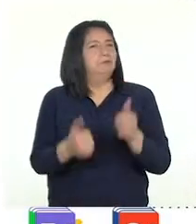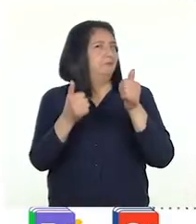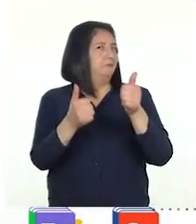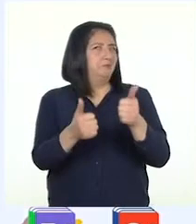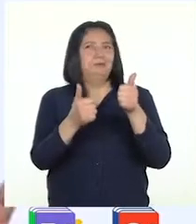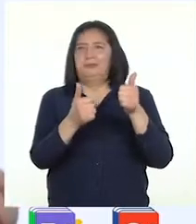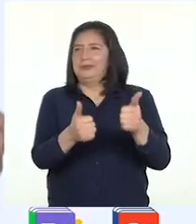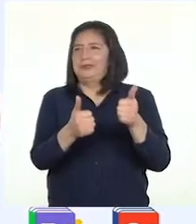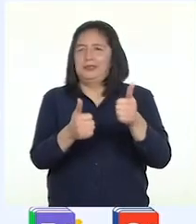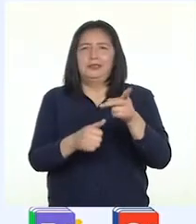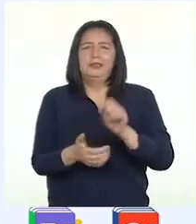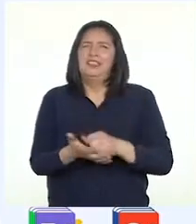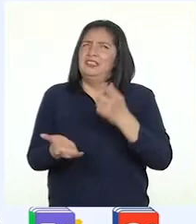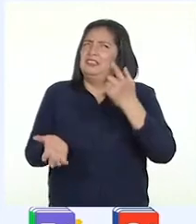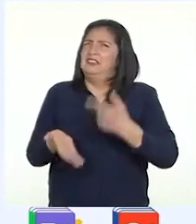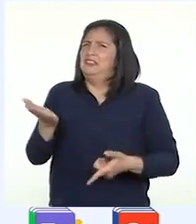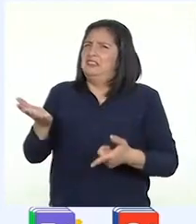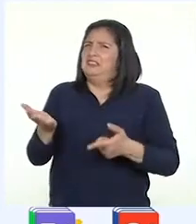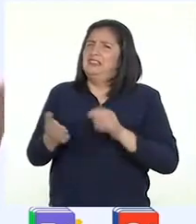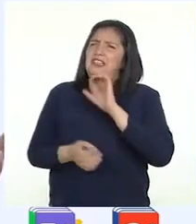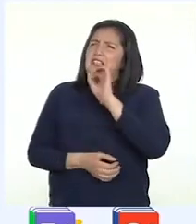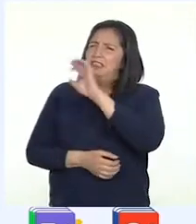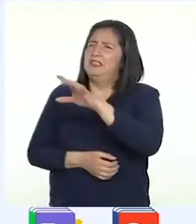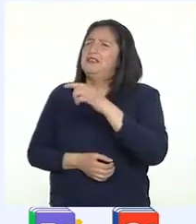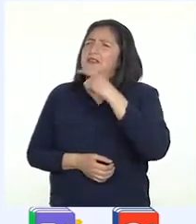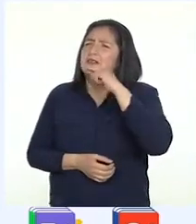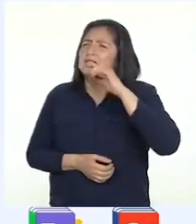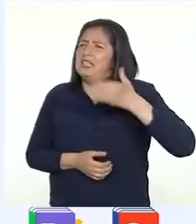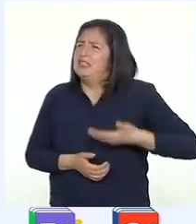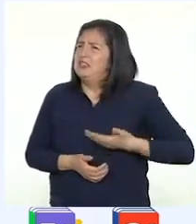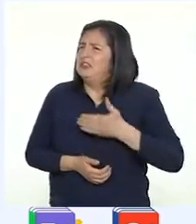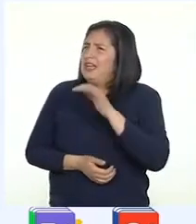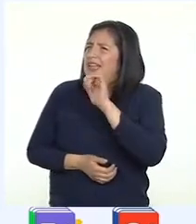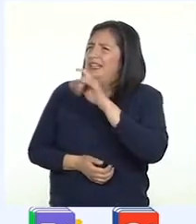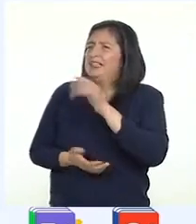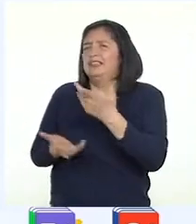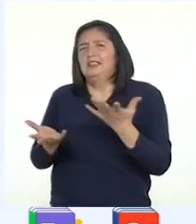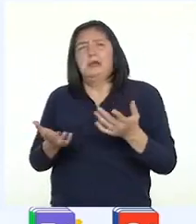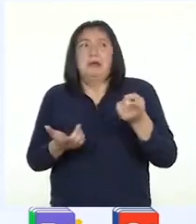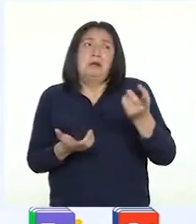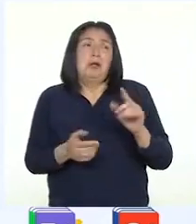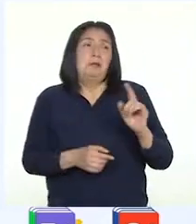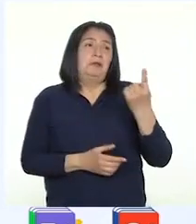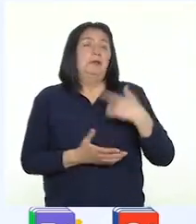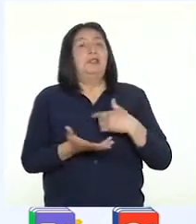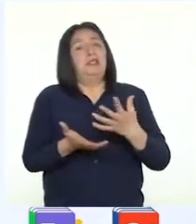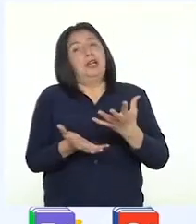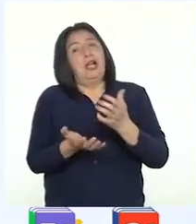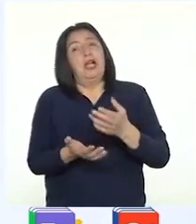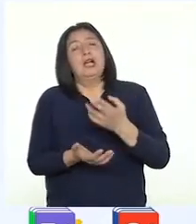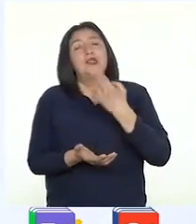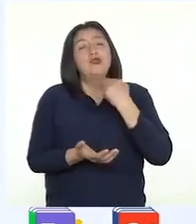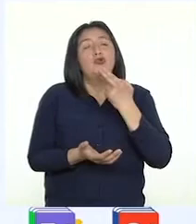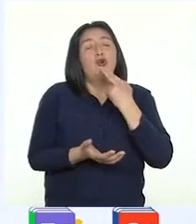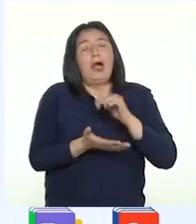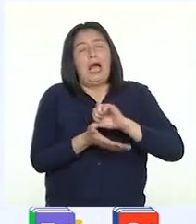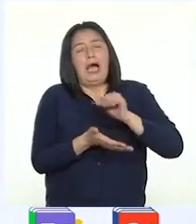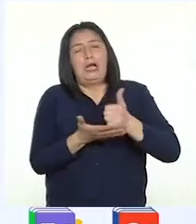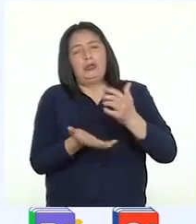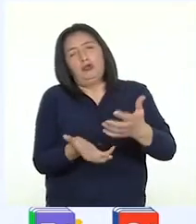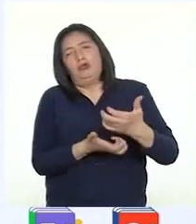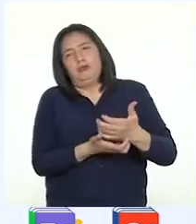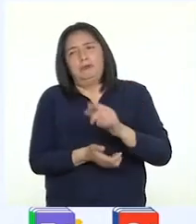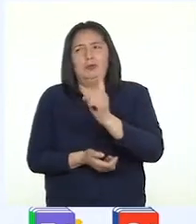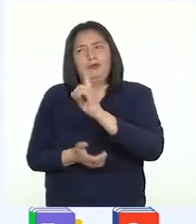Muy bien. ¿Y qué le ofreció la señora Andrea? Bueno, al principio le ofreció llevar la bolsa de arroz, pero